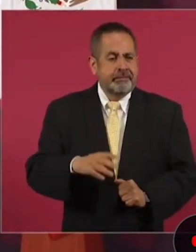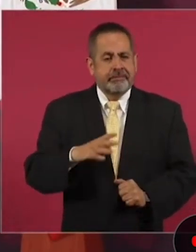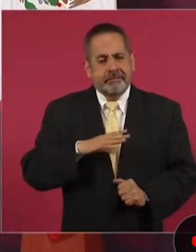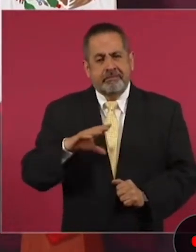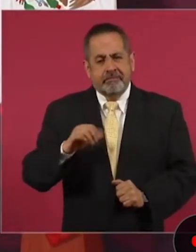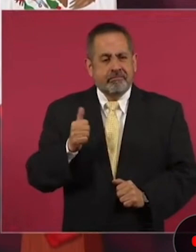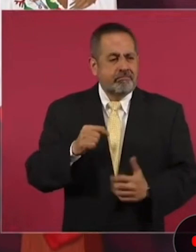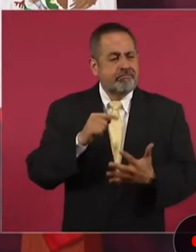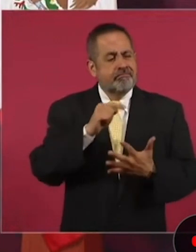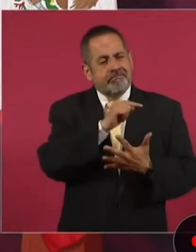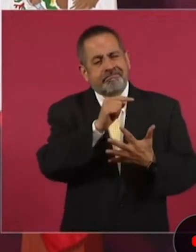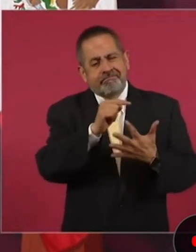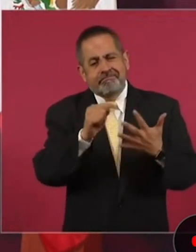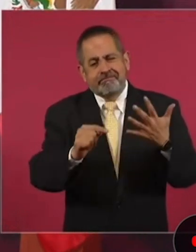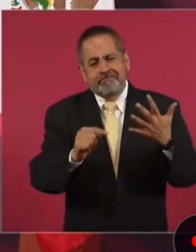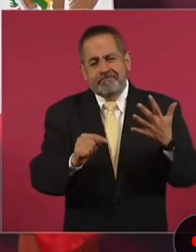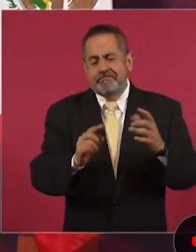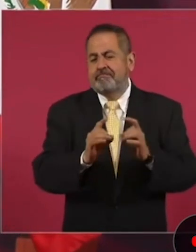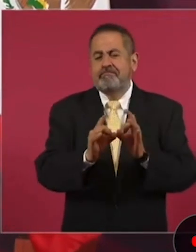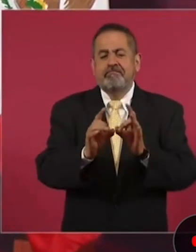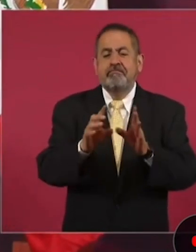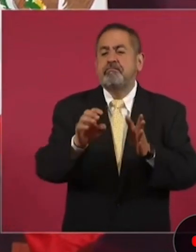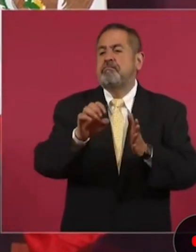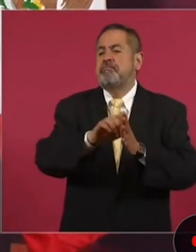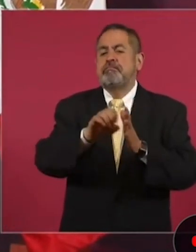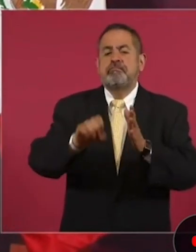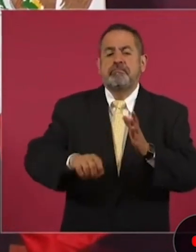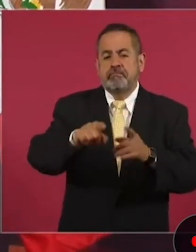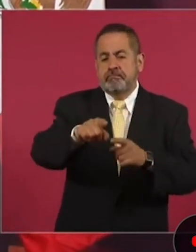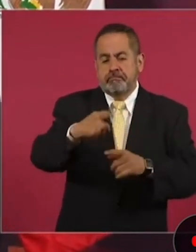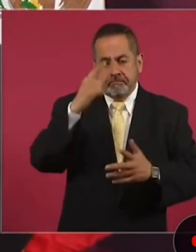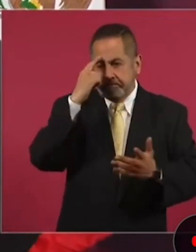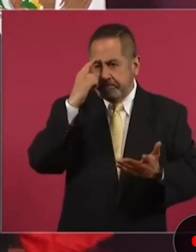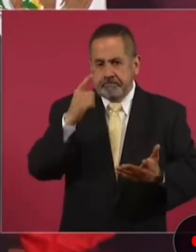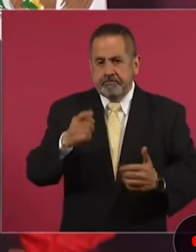factores externos, la